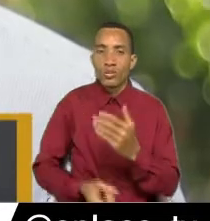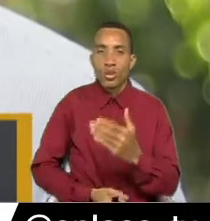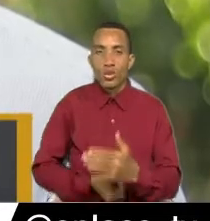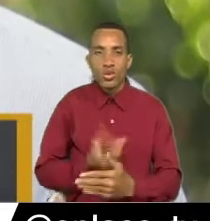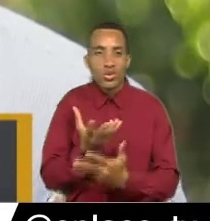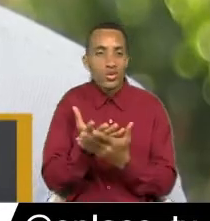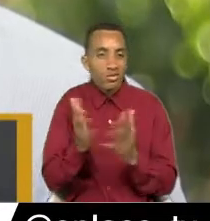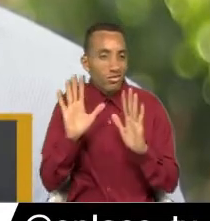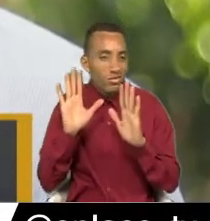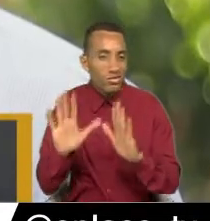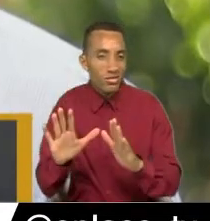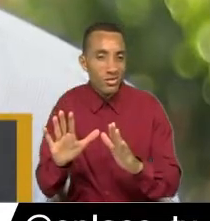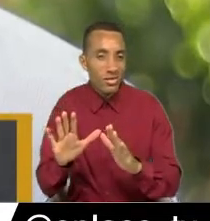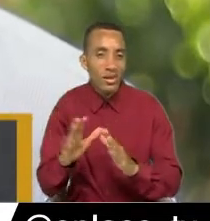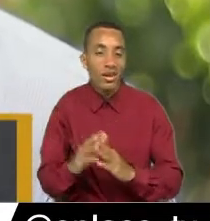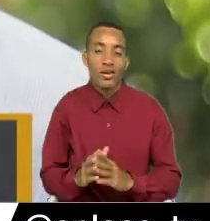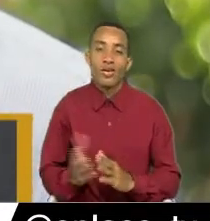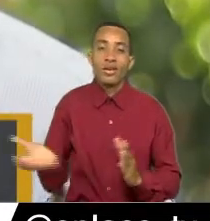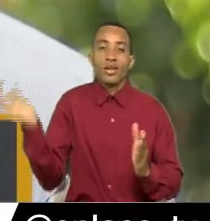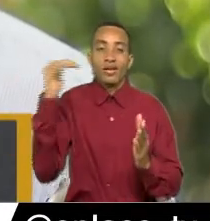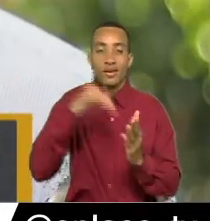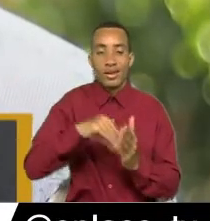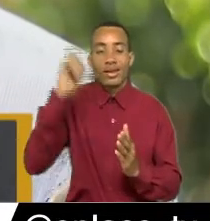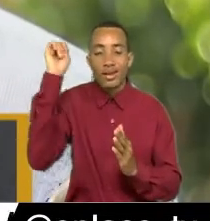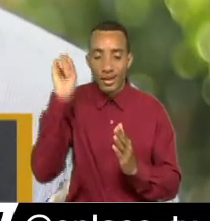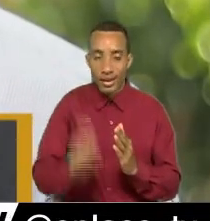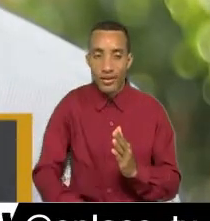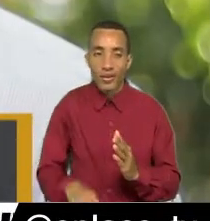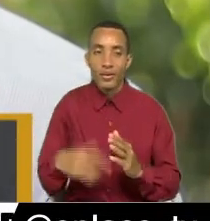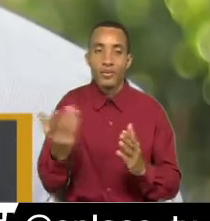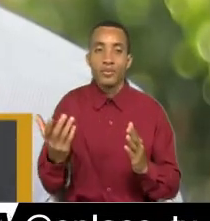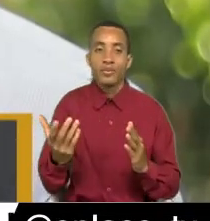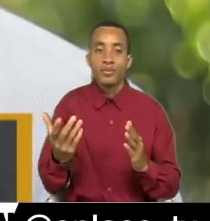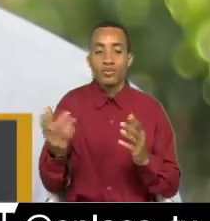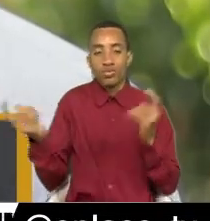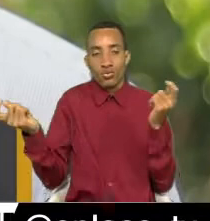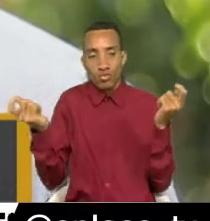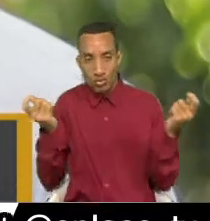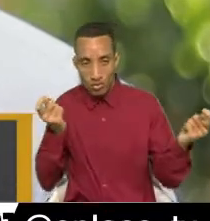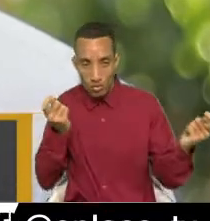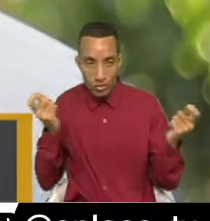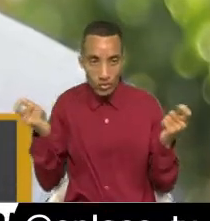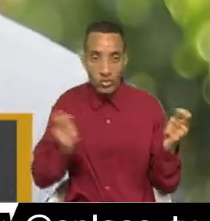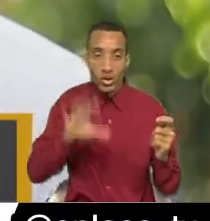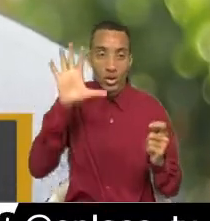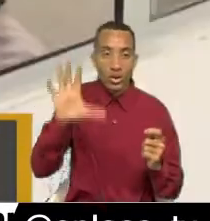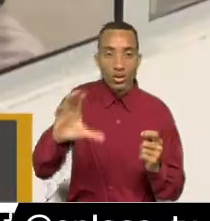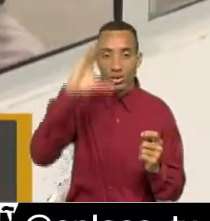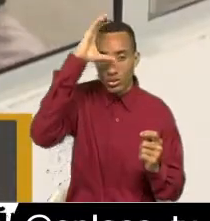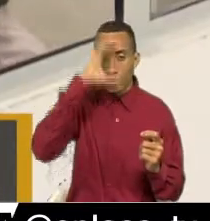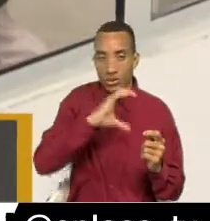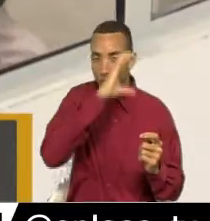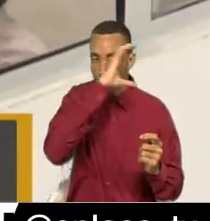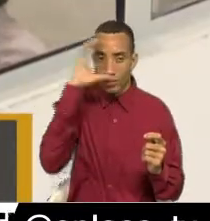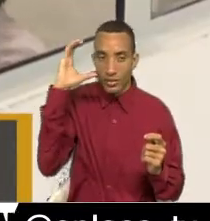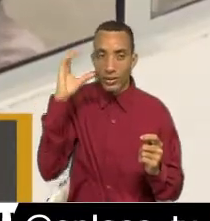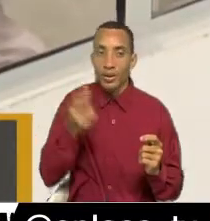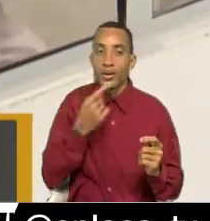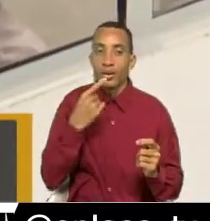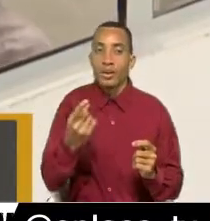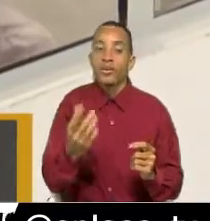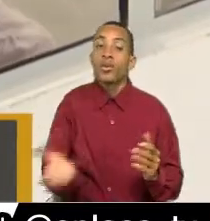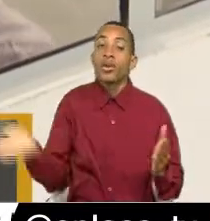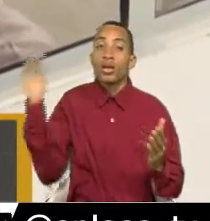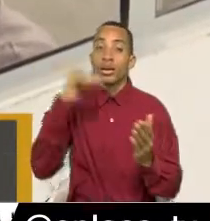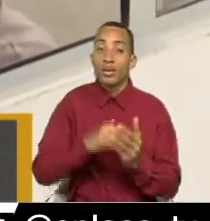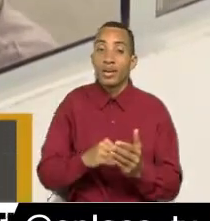y retoman y deben retomar las riendas de su caja de compensación. Esas acciones se dan luego de